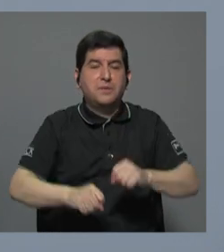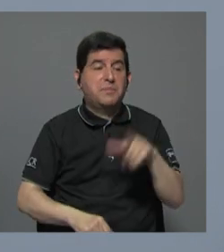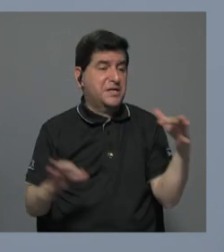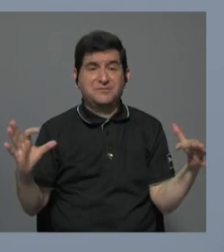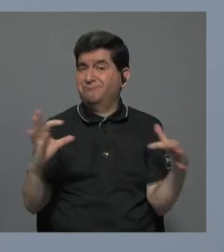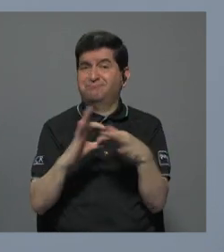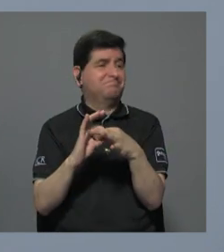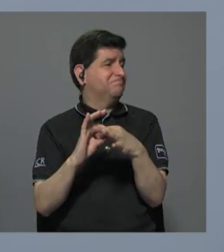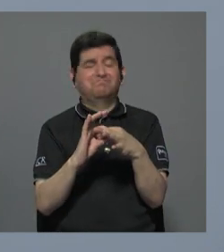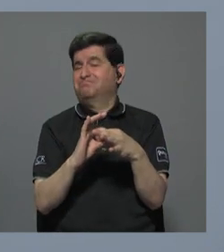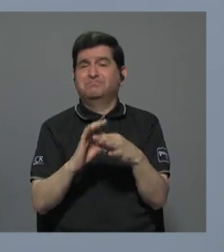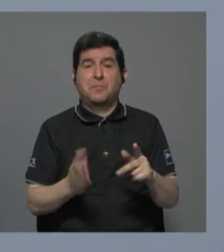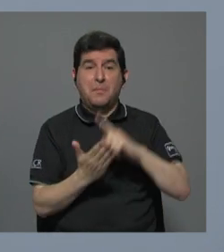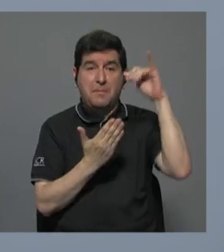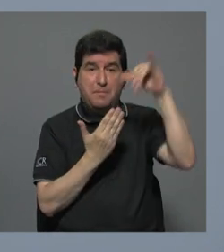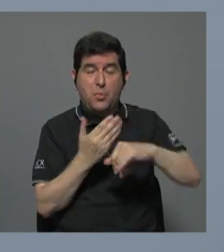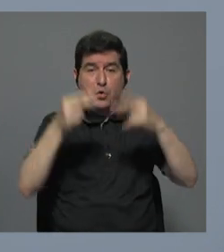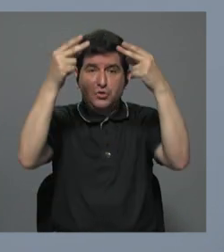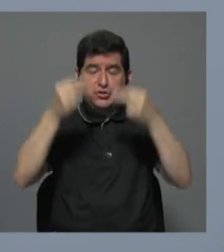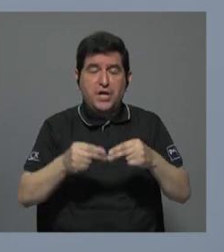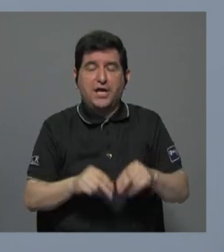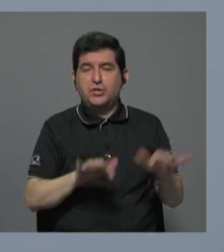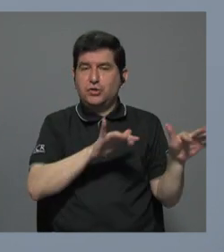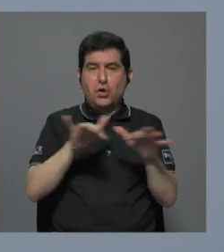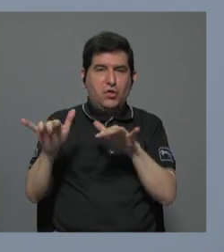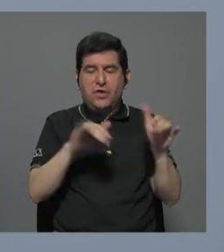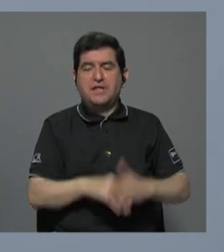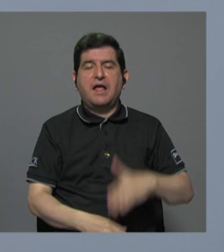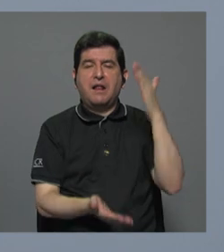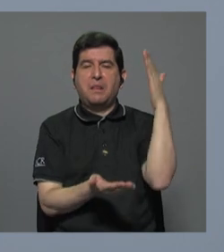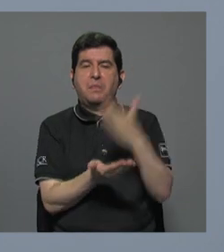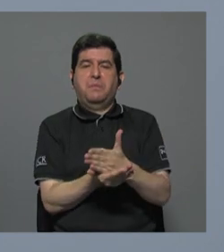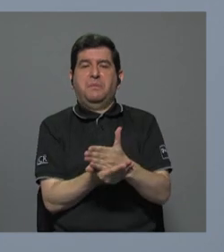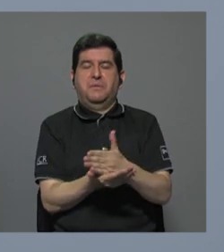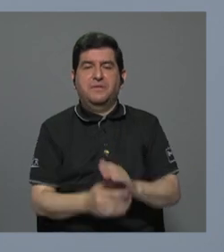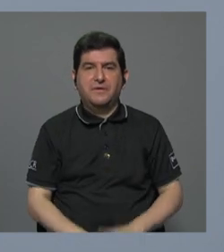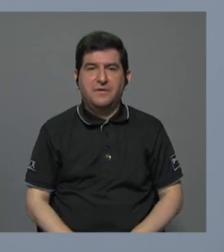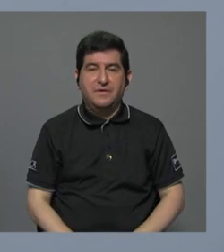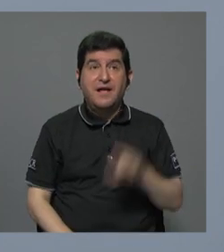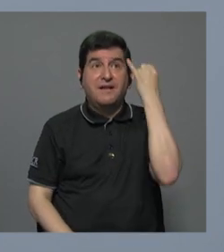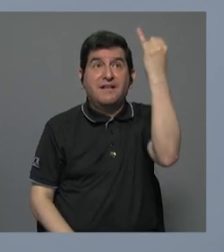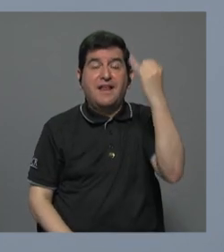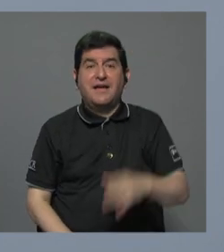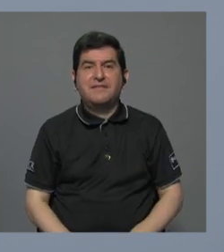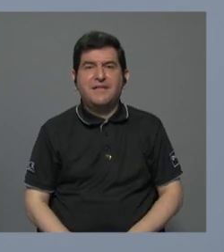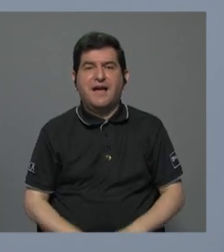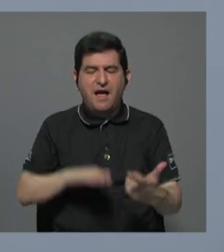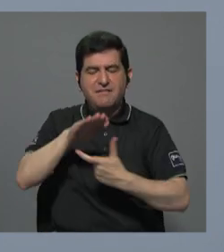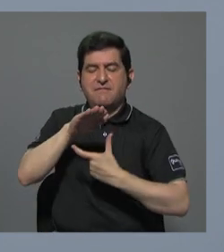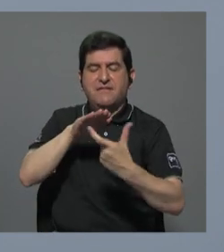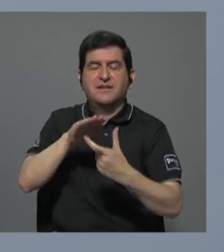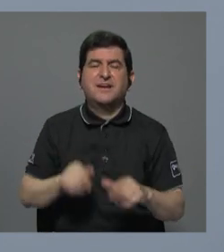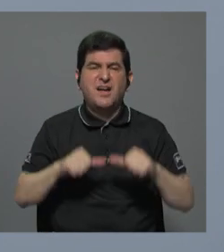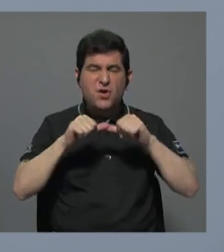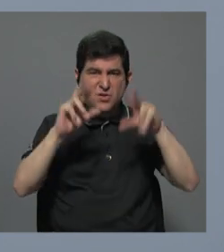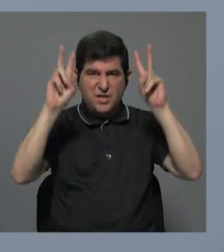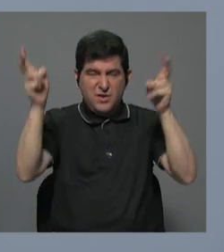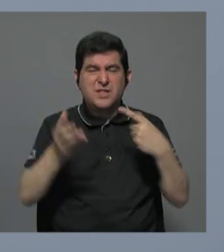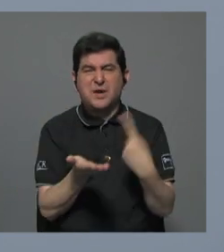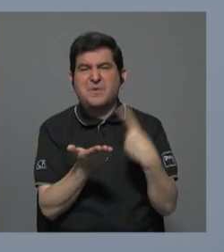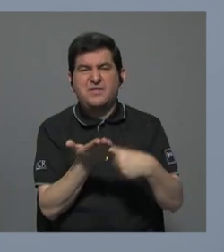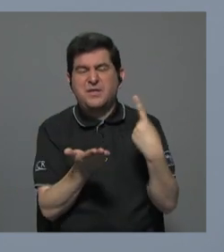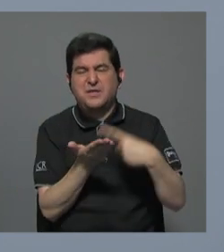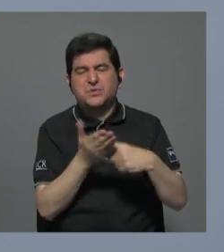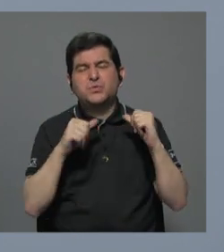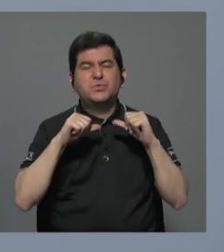entre ellos y que el proyecto de hacienda digital haya estado parado y que por ejemplo el concepto de los escáners siga siendo tema de discusión diaria